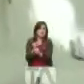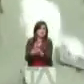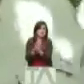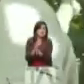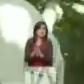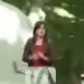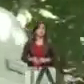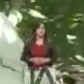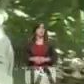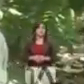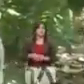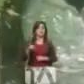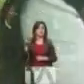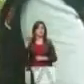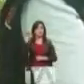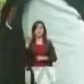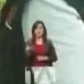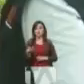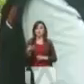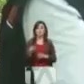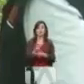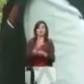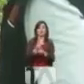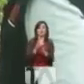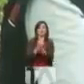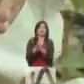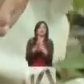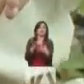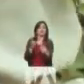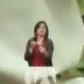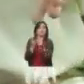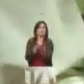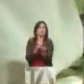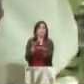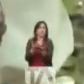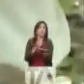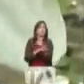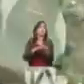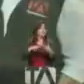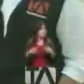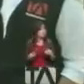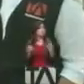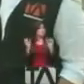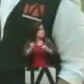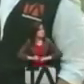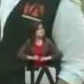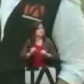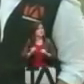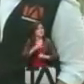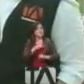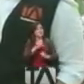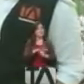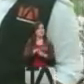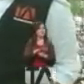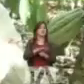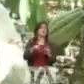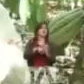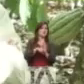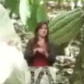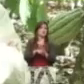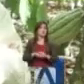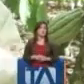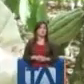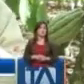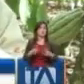no lo cree así es Iván Ontaneda, exportador de cacao, quien plantea algunas alternativas para al menos no sentir tanto la crisis.